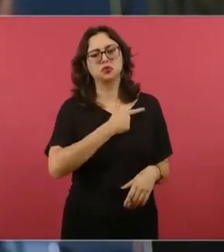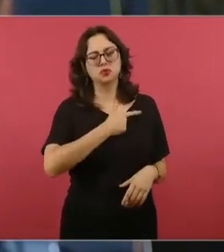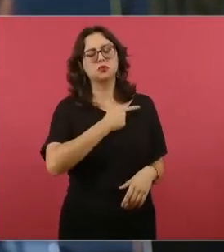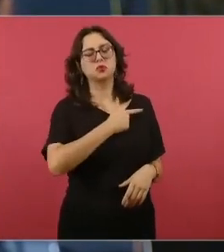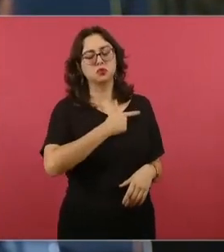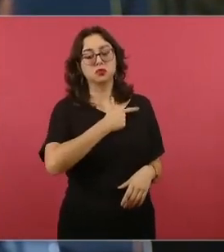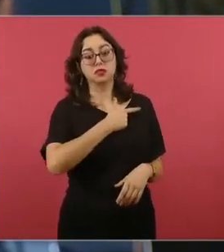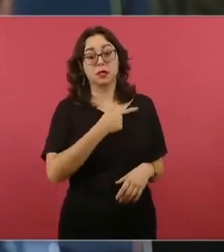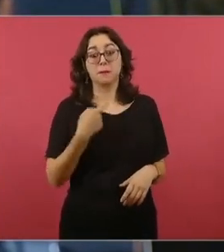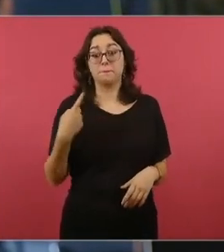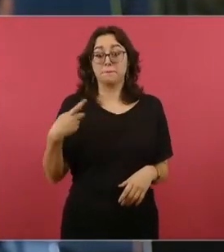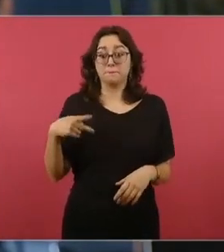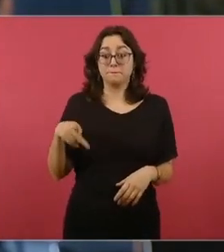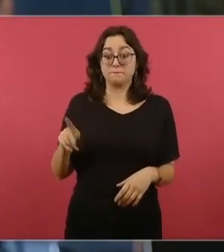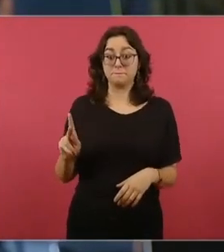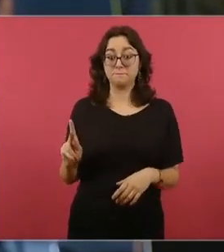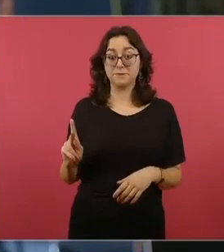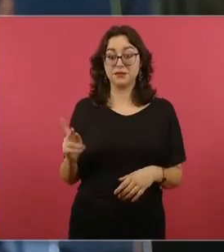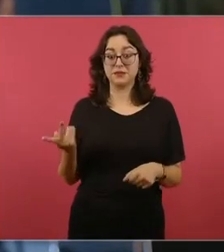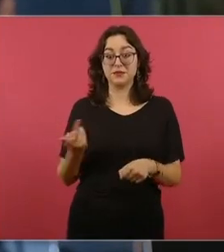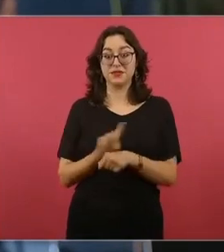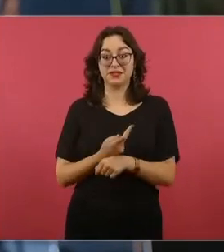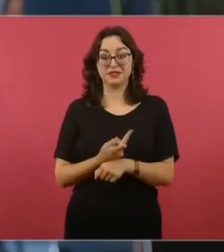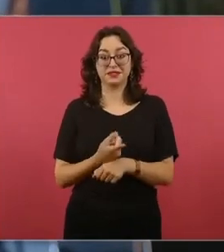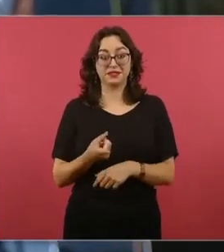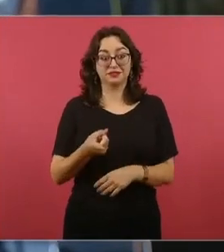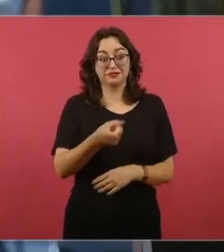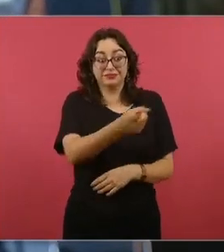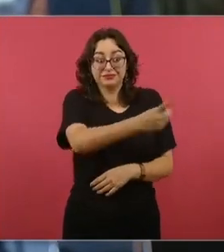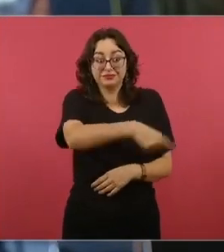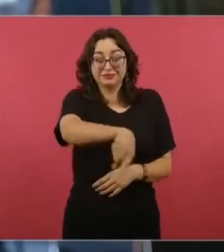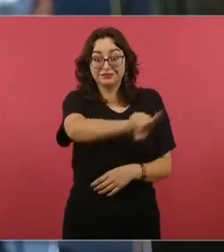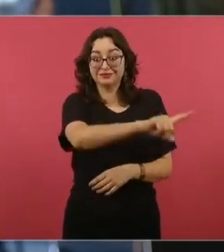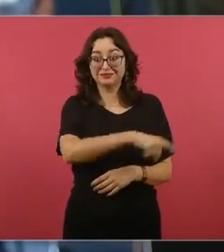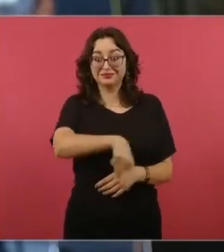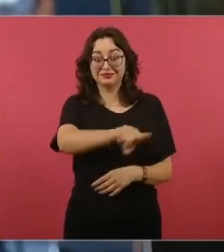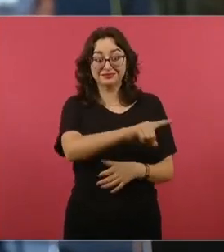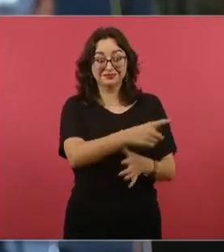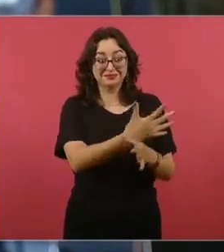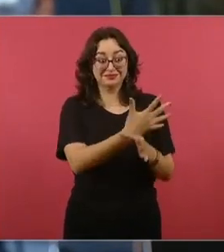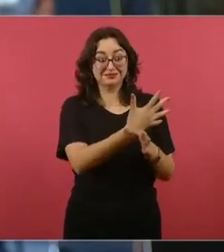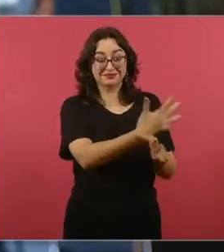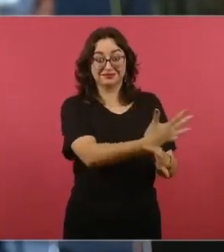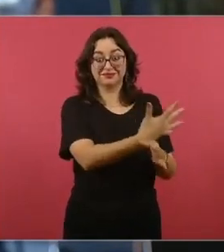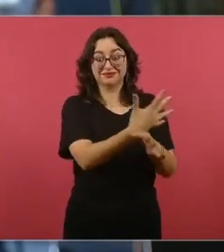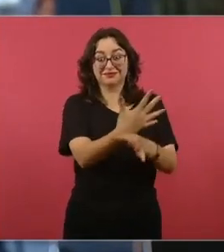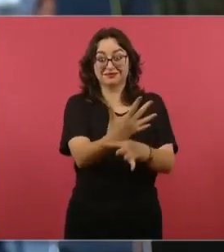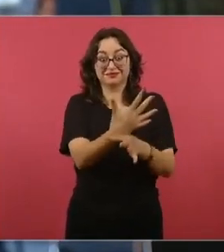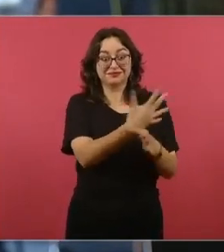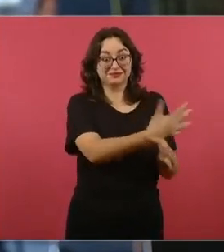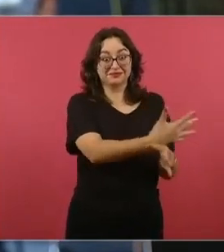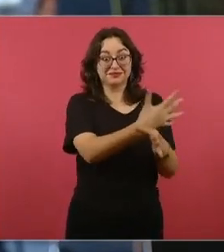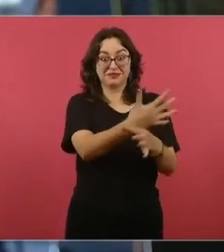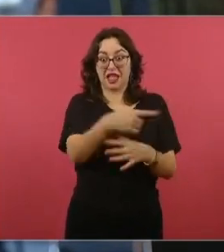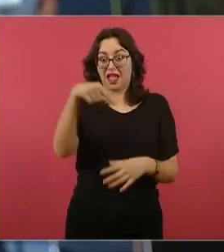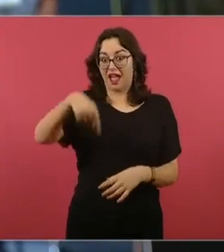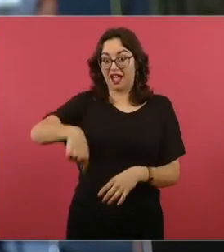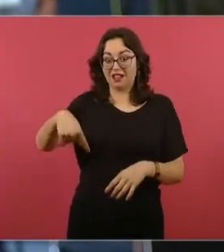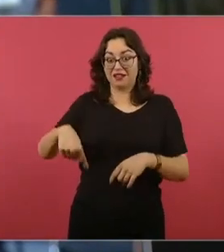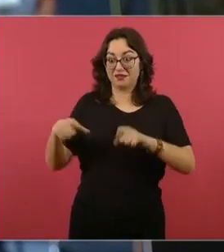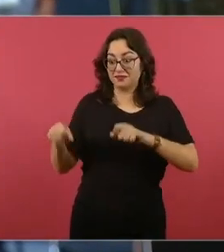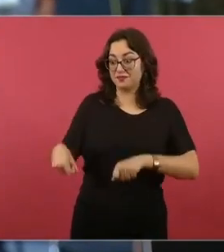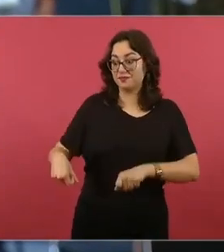sección en la que ellos mismos hablan, ellos mismos se exponen, se desnudan de cierta manera, y que